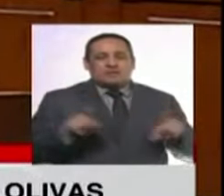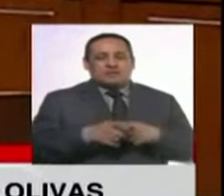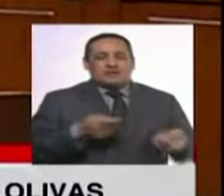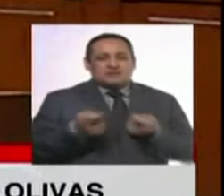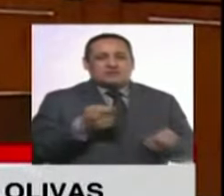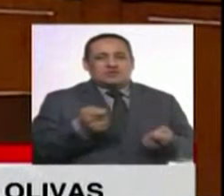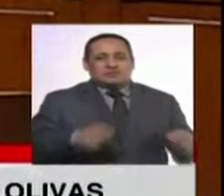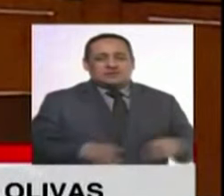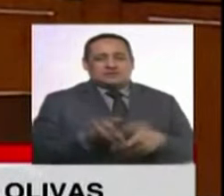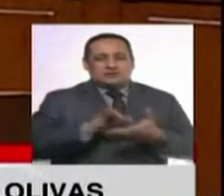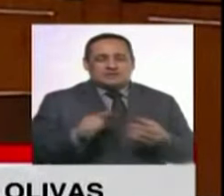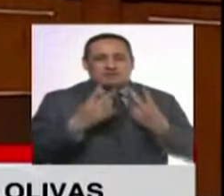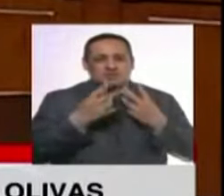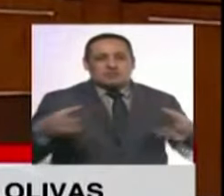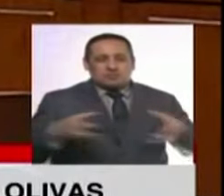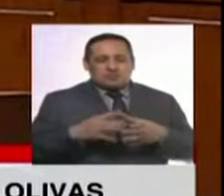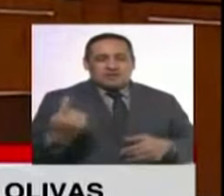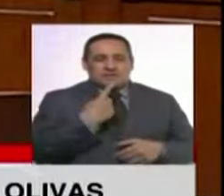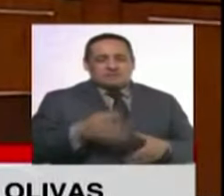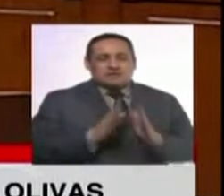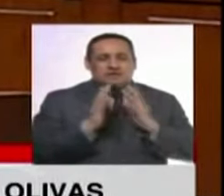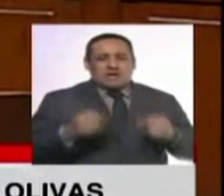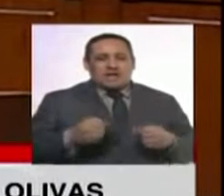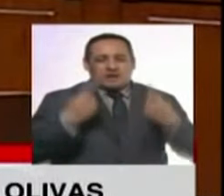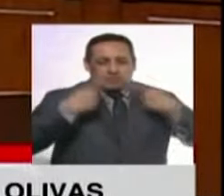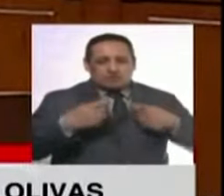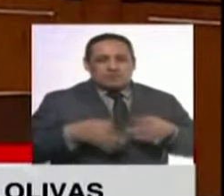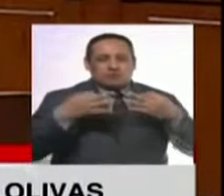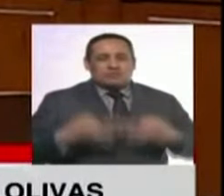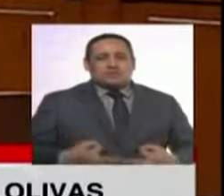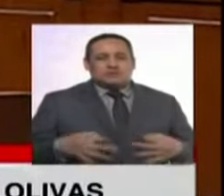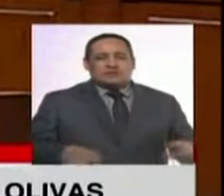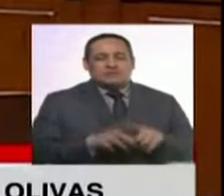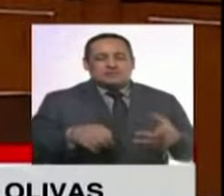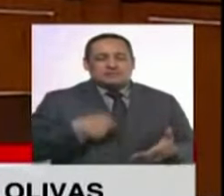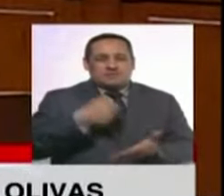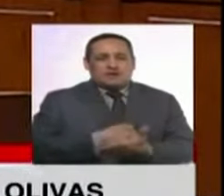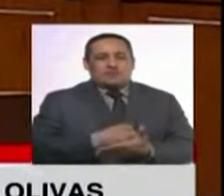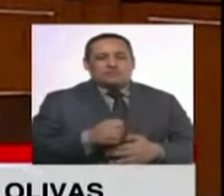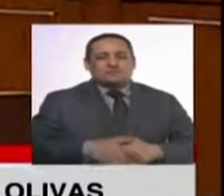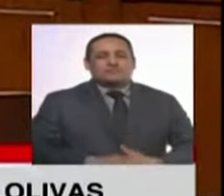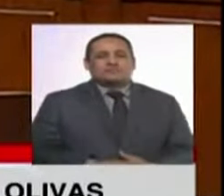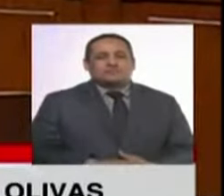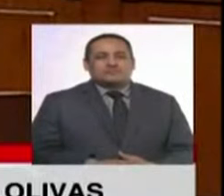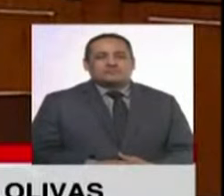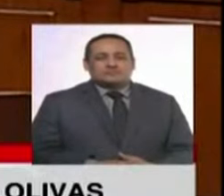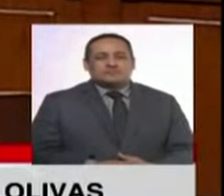ha gestionado con la comandancia general y ha solicitaban partida y adicional para el cumplimiento de este pago